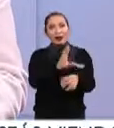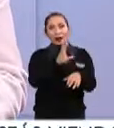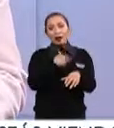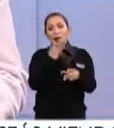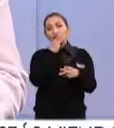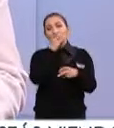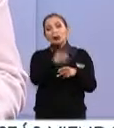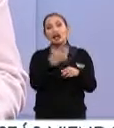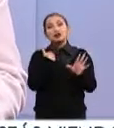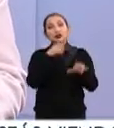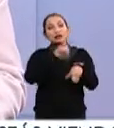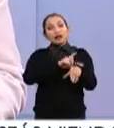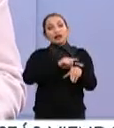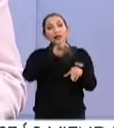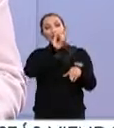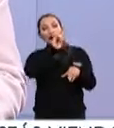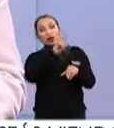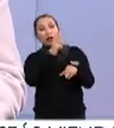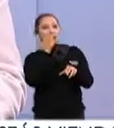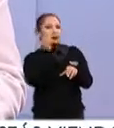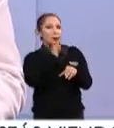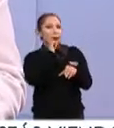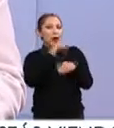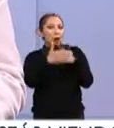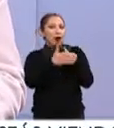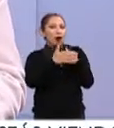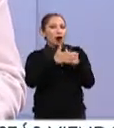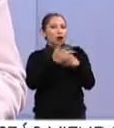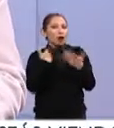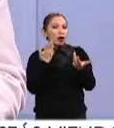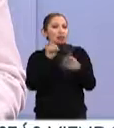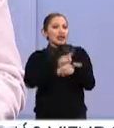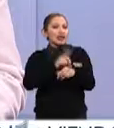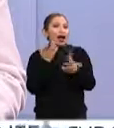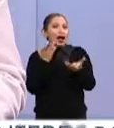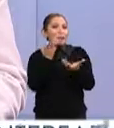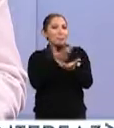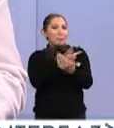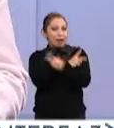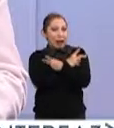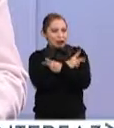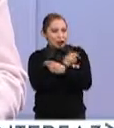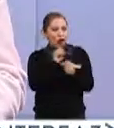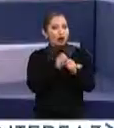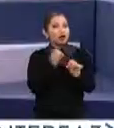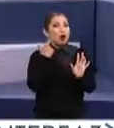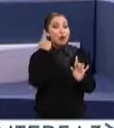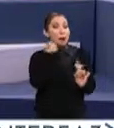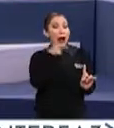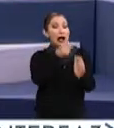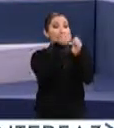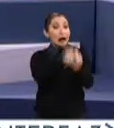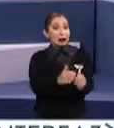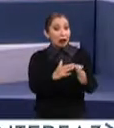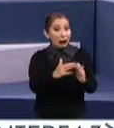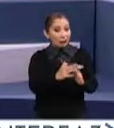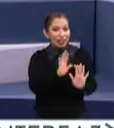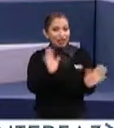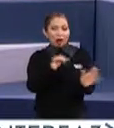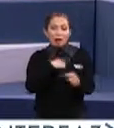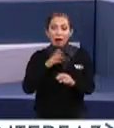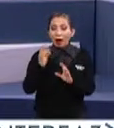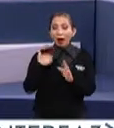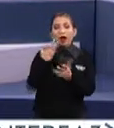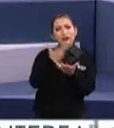manera parcializada. Es decir, se iban siempre cercano a los puentes y nunca con el fin de estar de